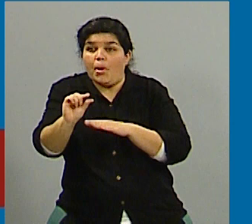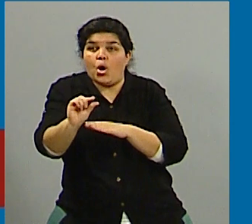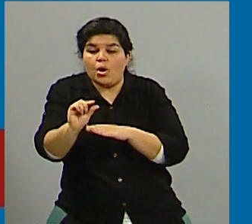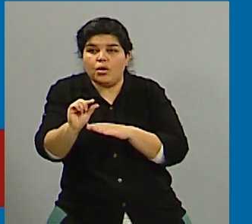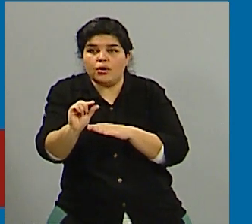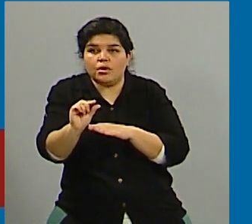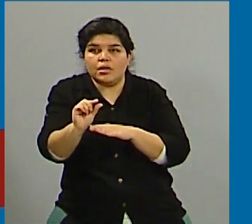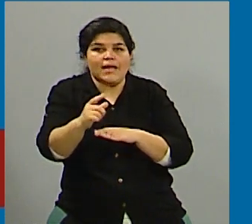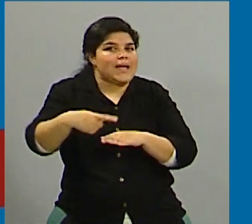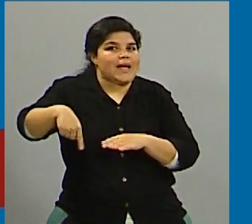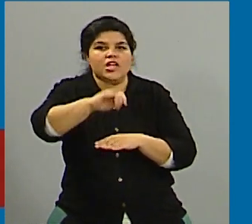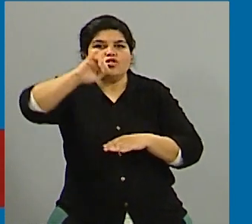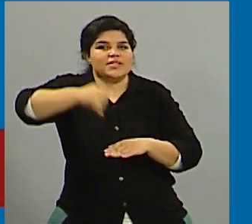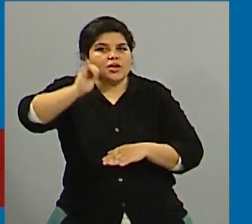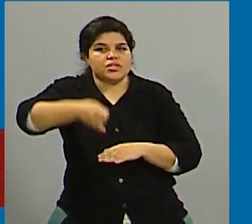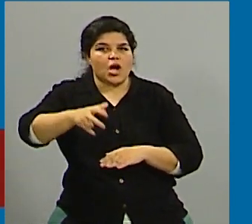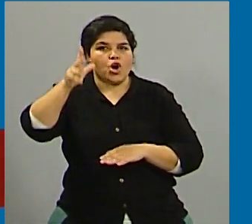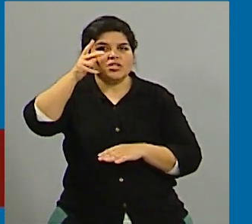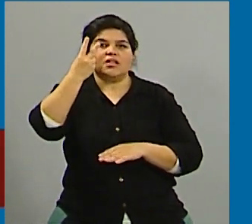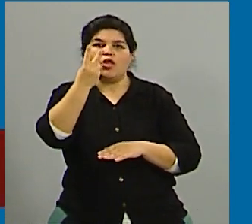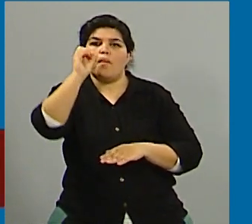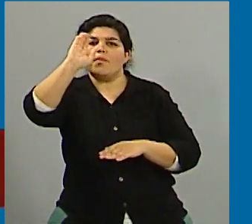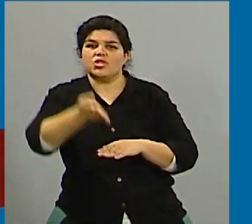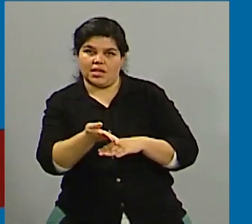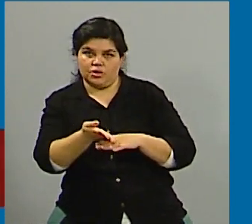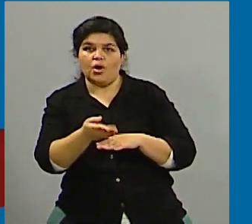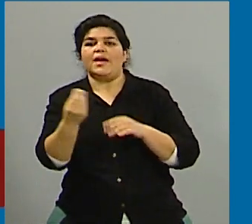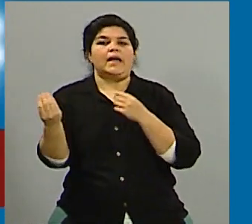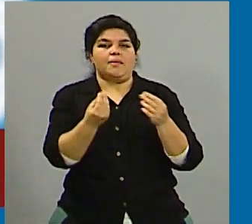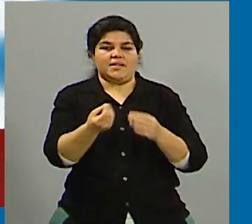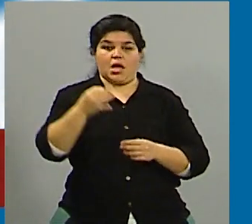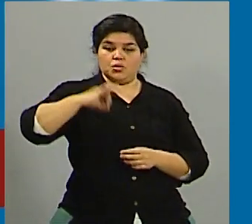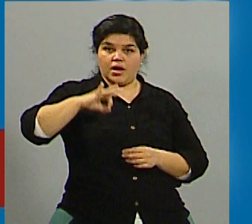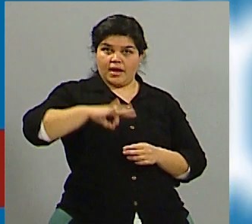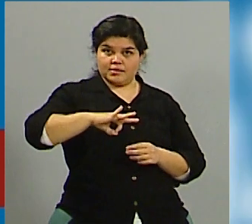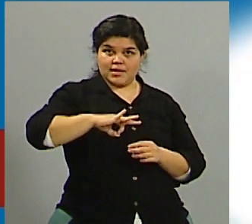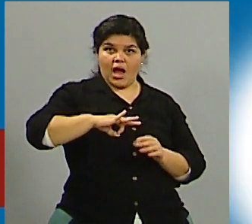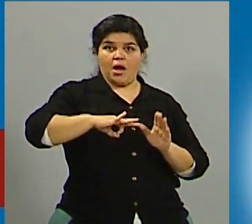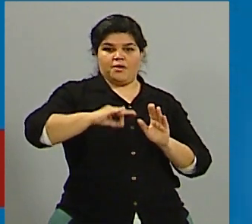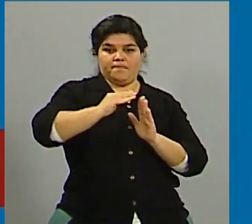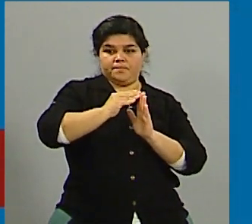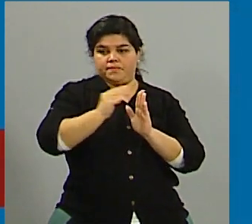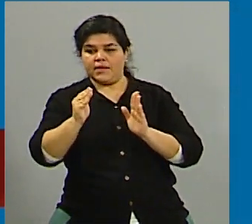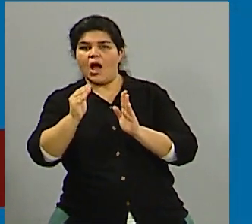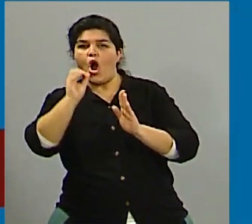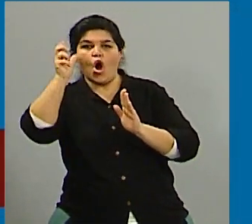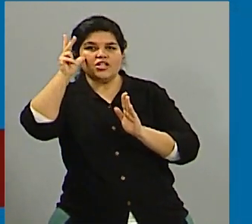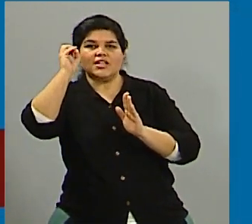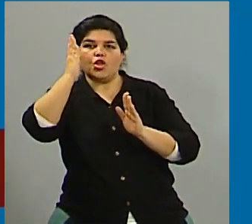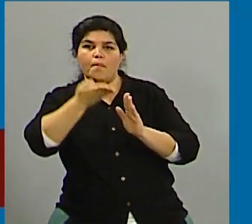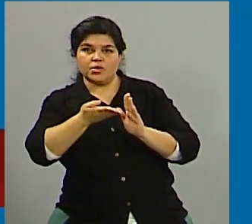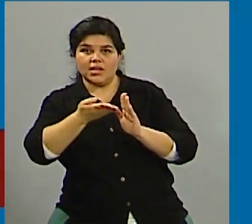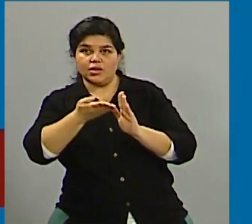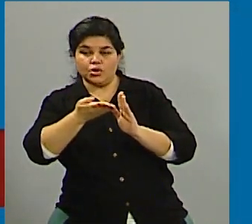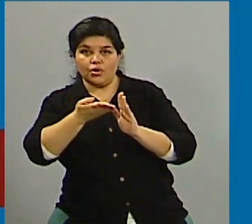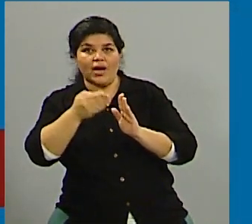cobrar menos del 82% del salario mínimo vital y móvil. Okay. Bueno, eso significa que el 82% del salario mínimo vital y móvil en el mes de